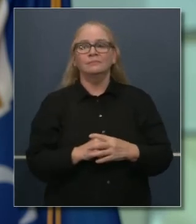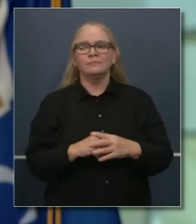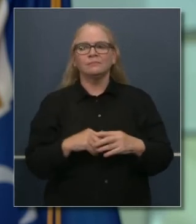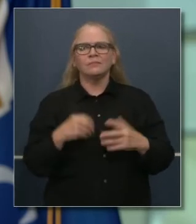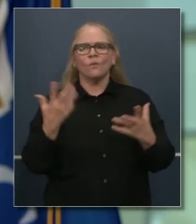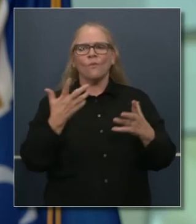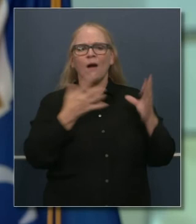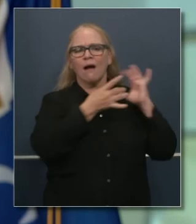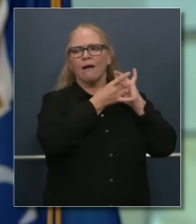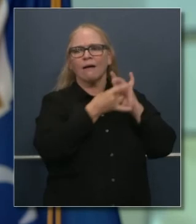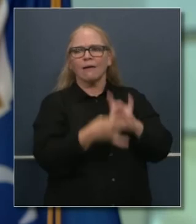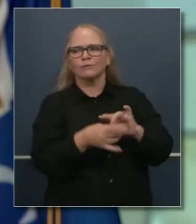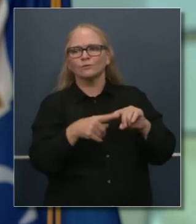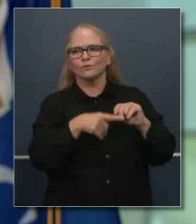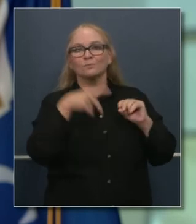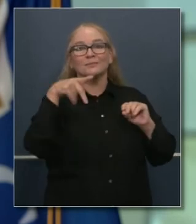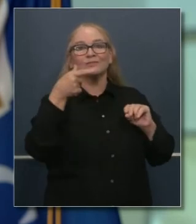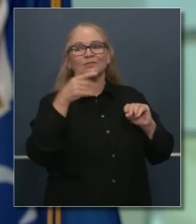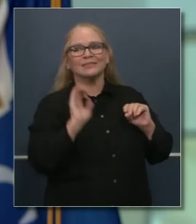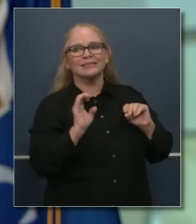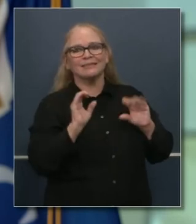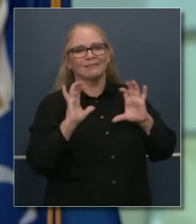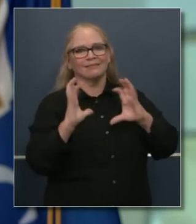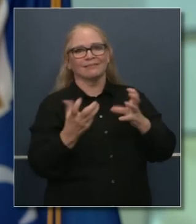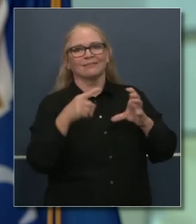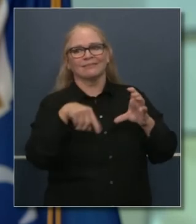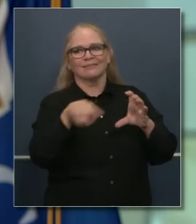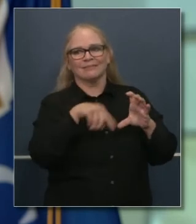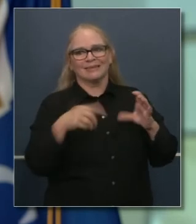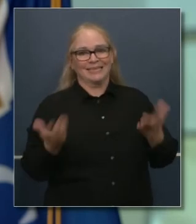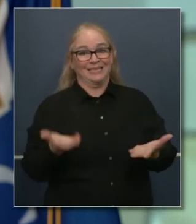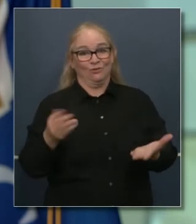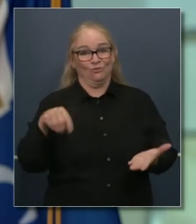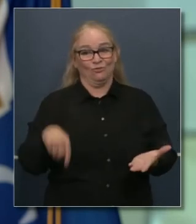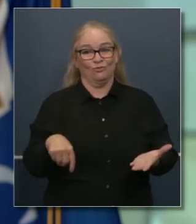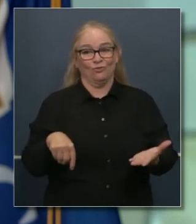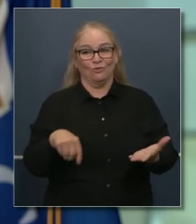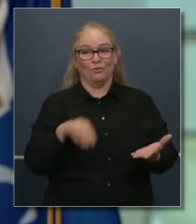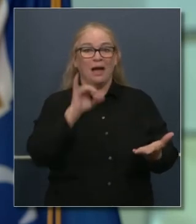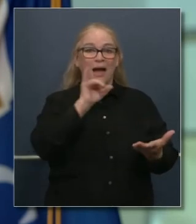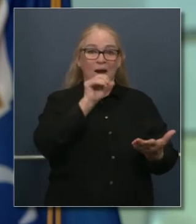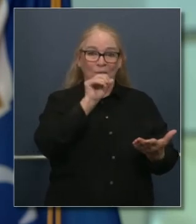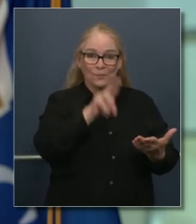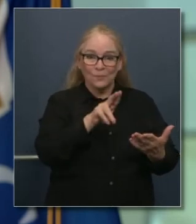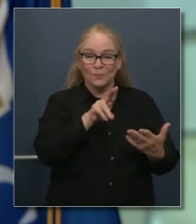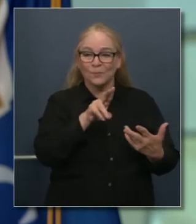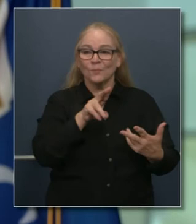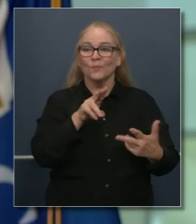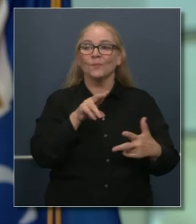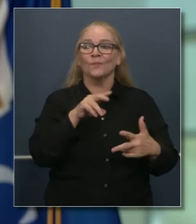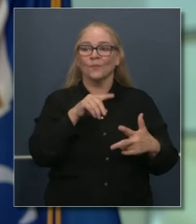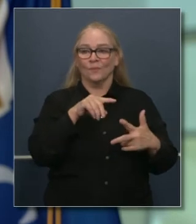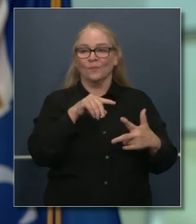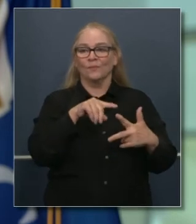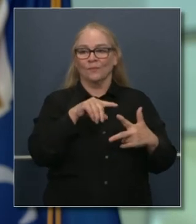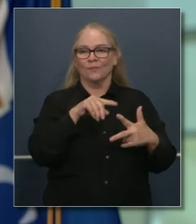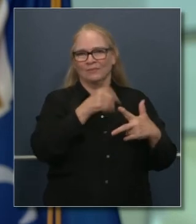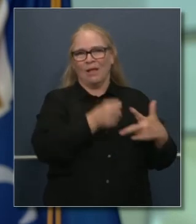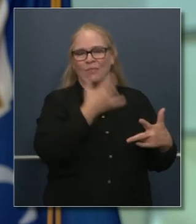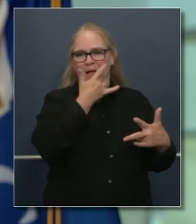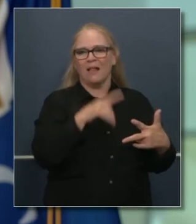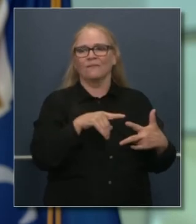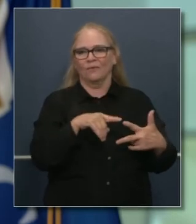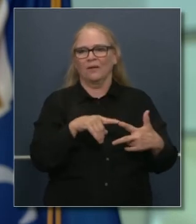en relación al peje como entidad los dos pagarés que vienen de bancarrota y